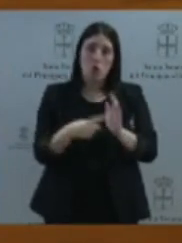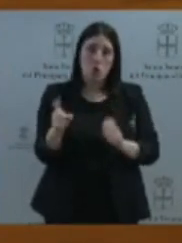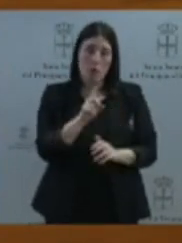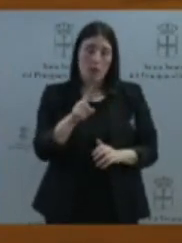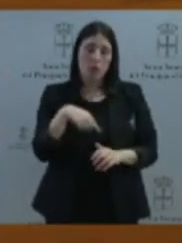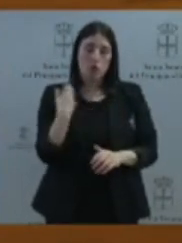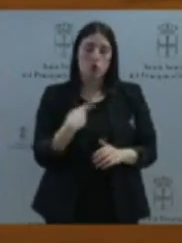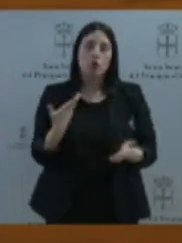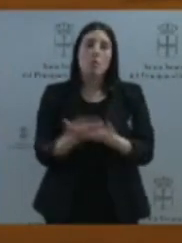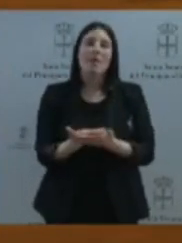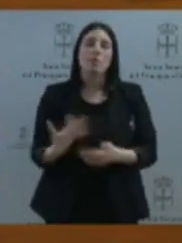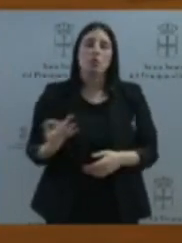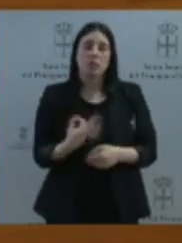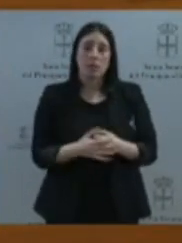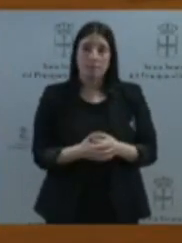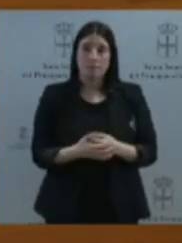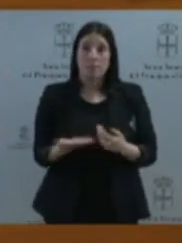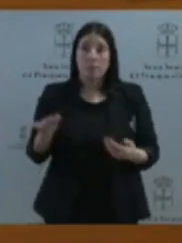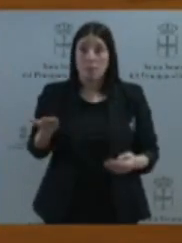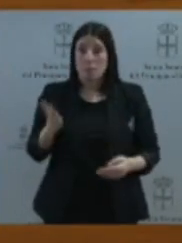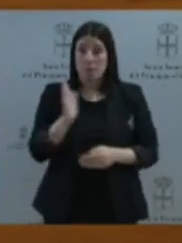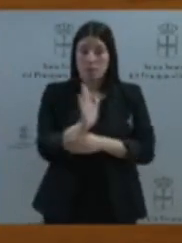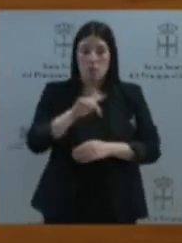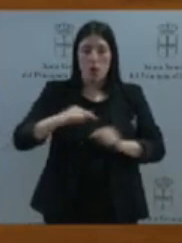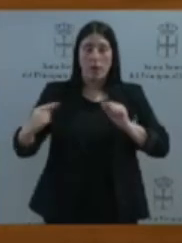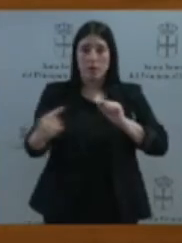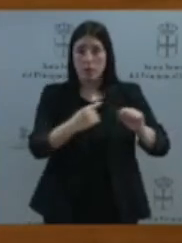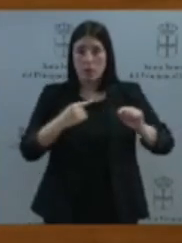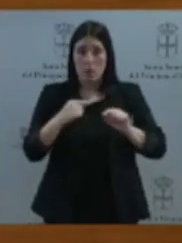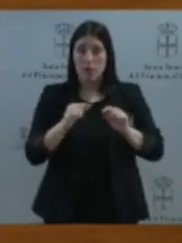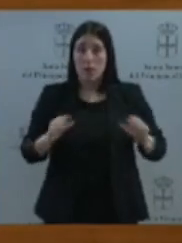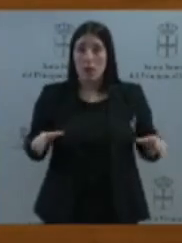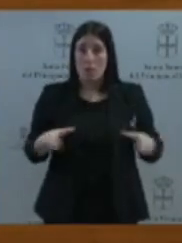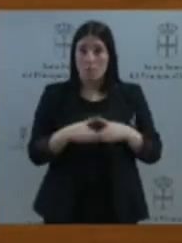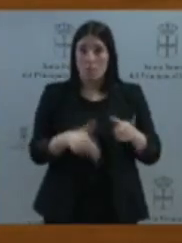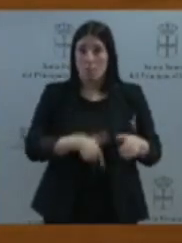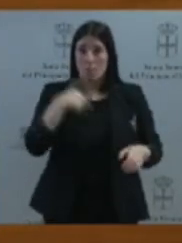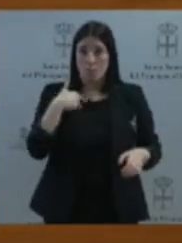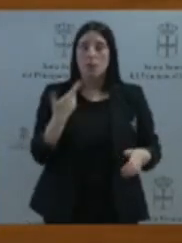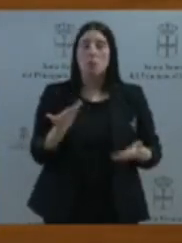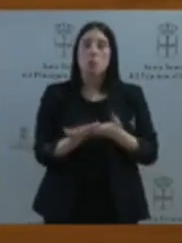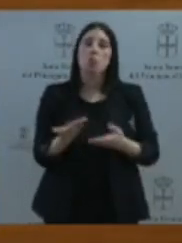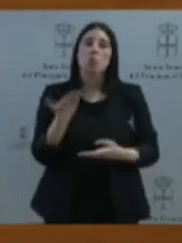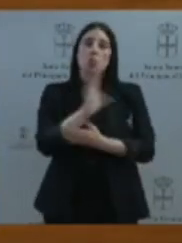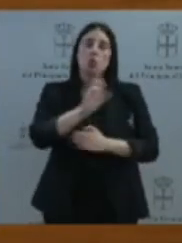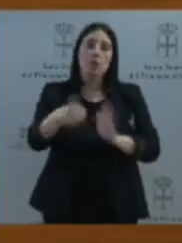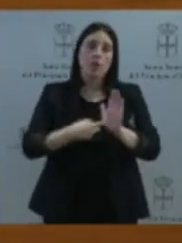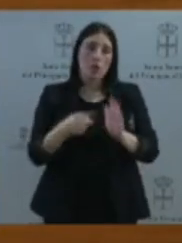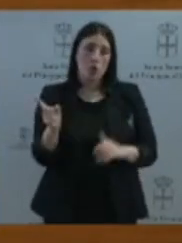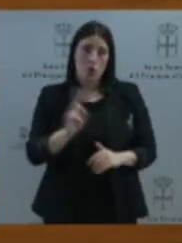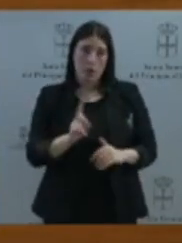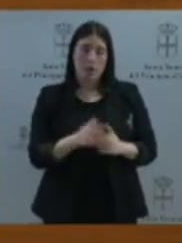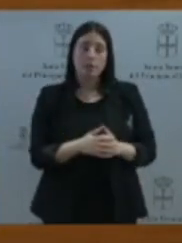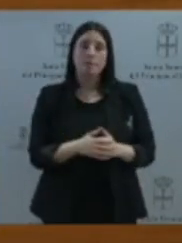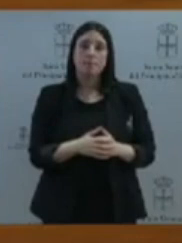Presentamos para su debate en el Pleno la siguiente proposición no de ley. La Xunta Xeral del Principado de Asturias insta al